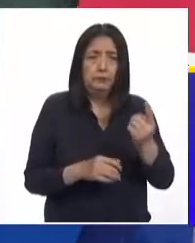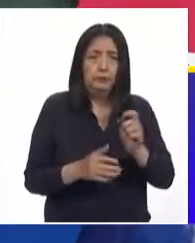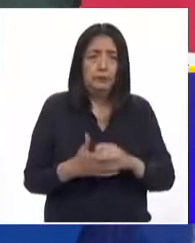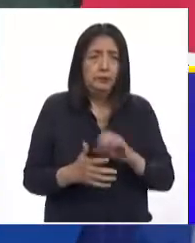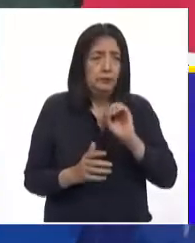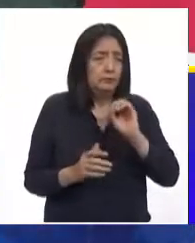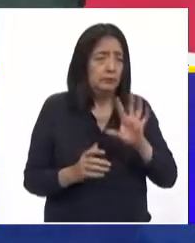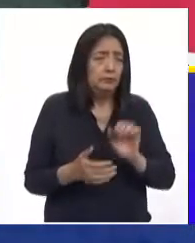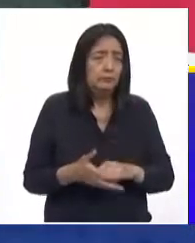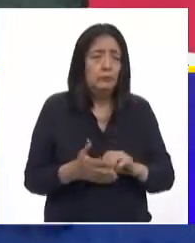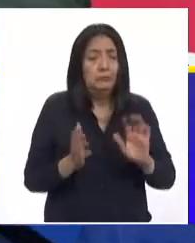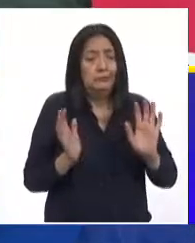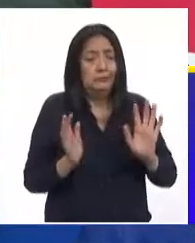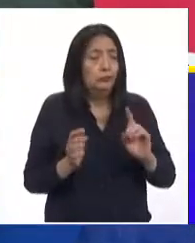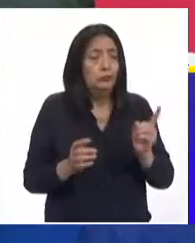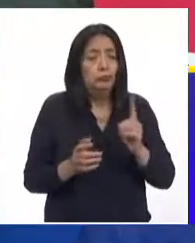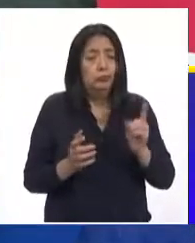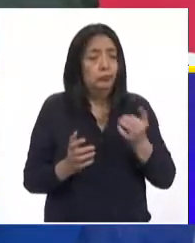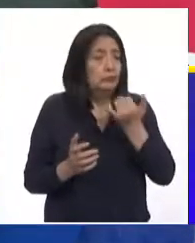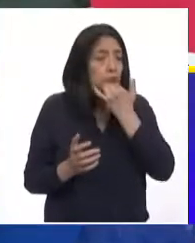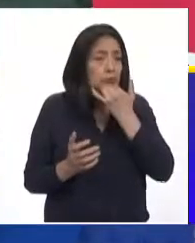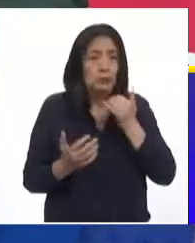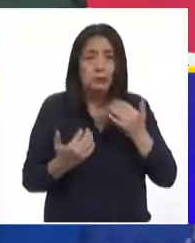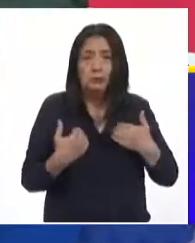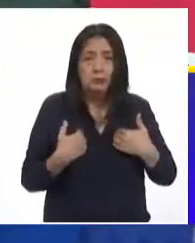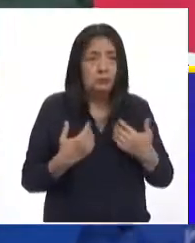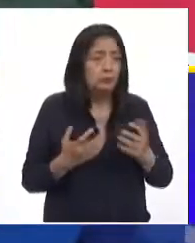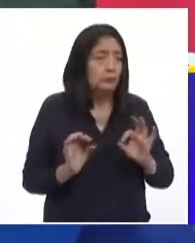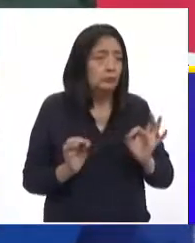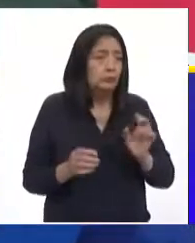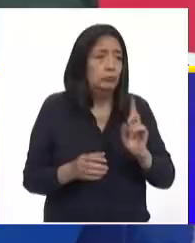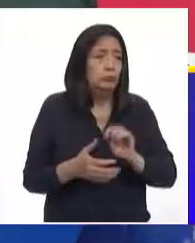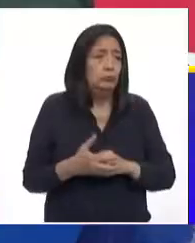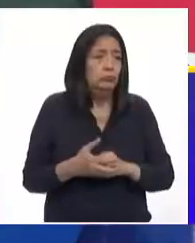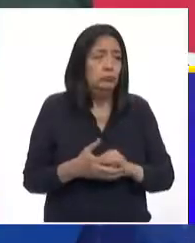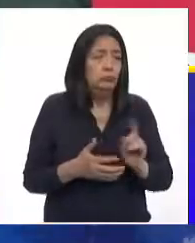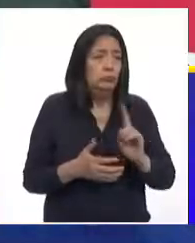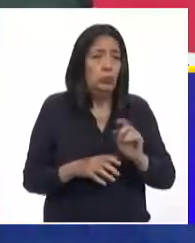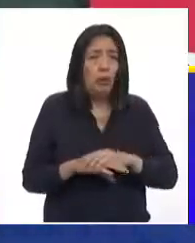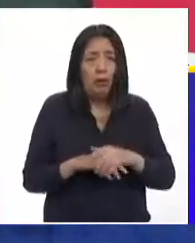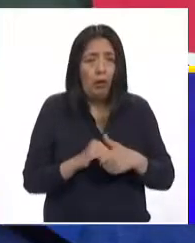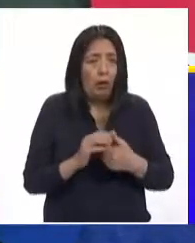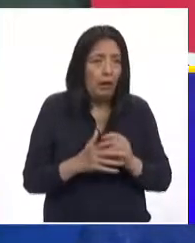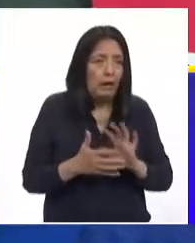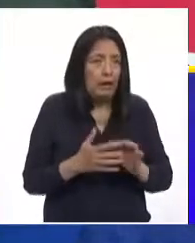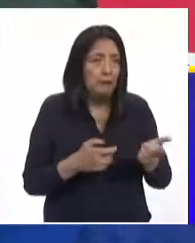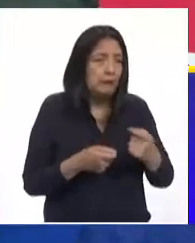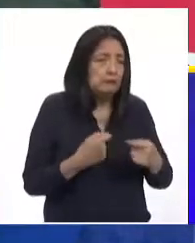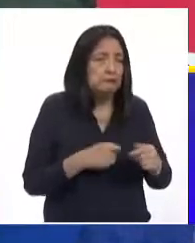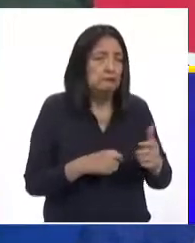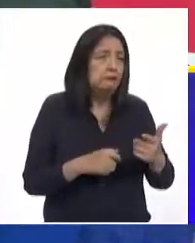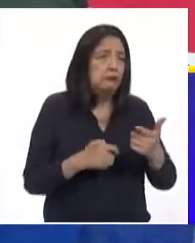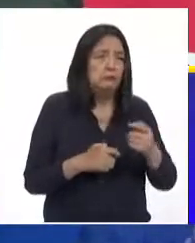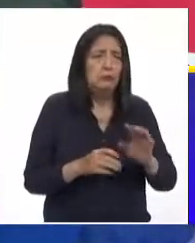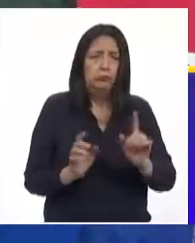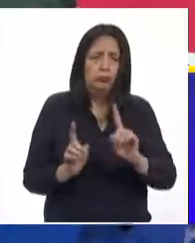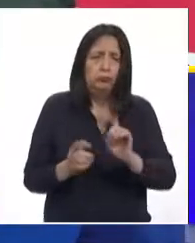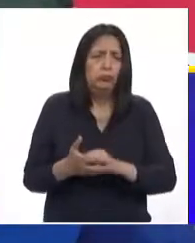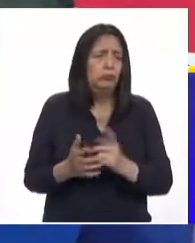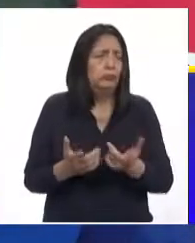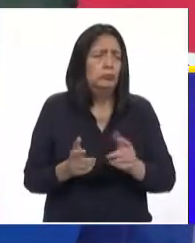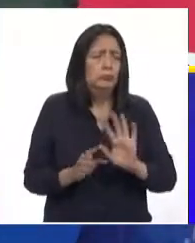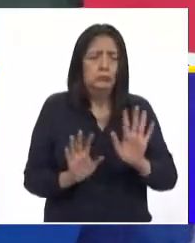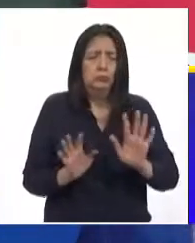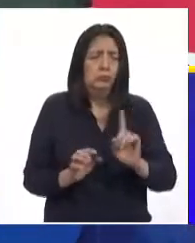ellos ha determinado que se trata tan solo de un error humano. No ha sido un hecho relacionado a un mercado negro, y ellos han negado además